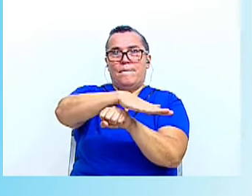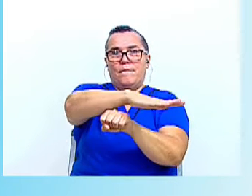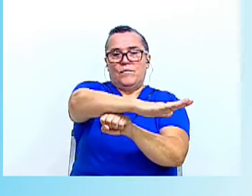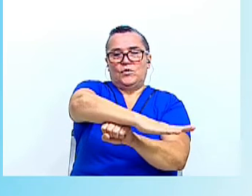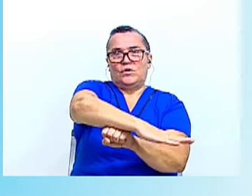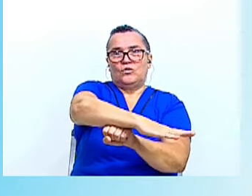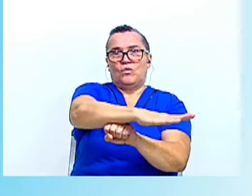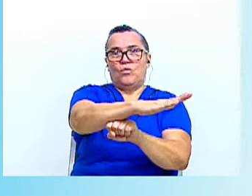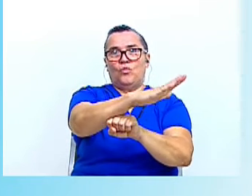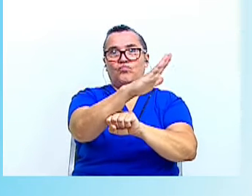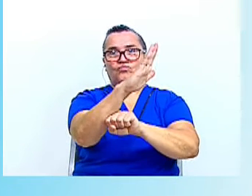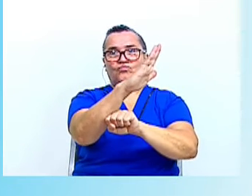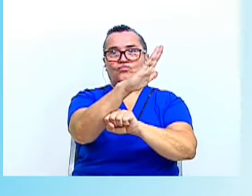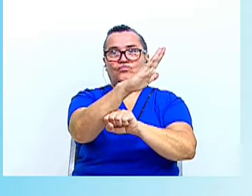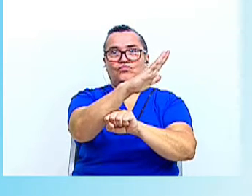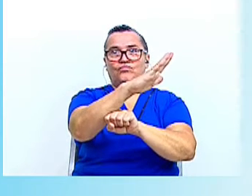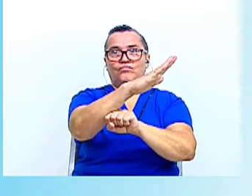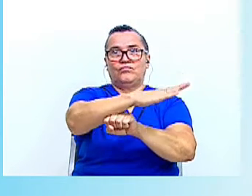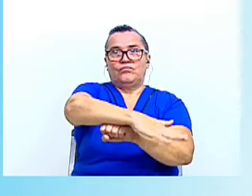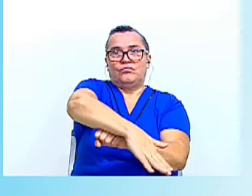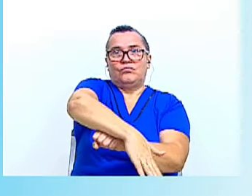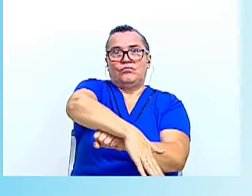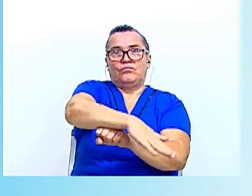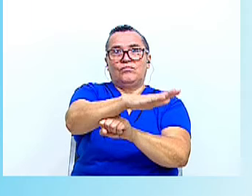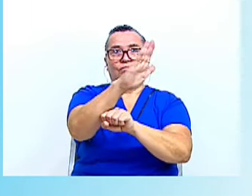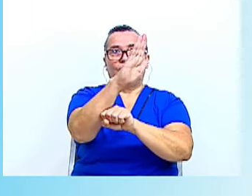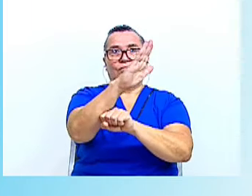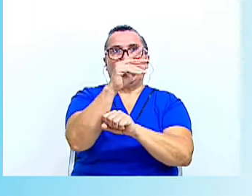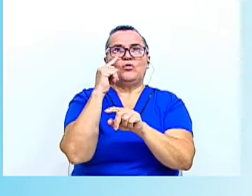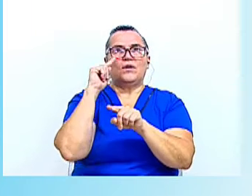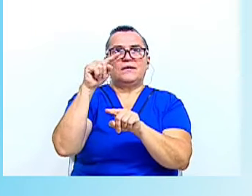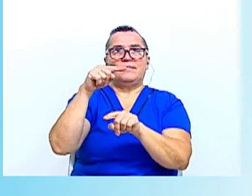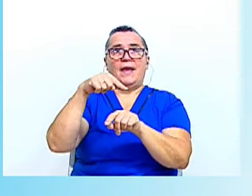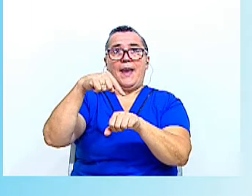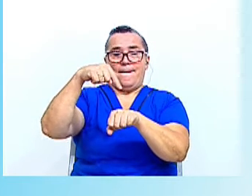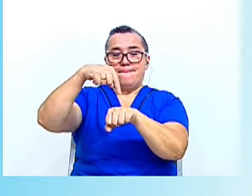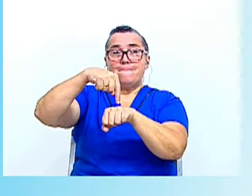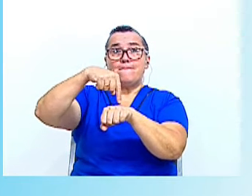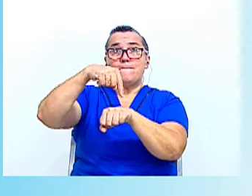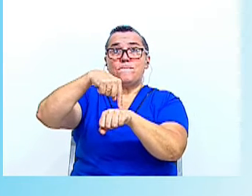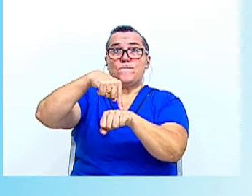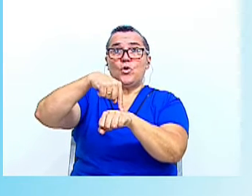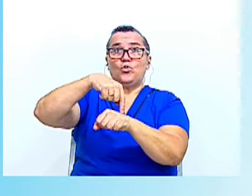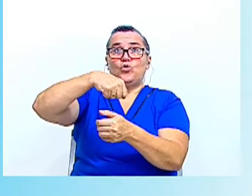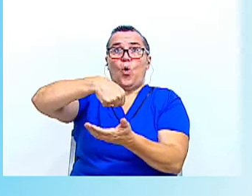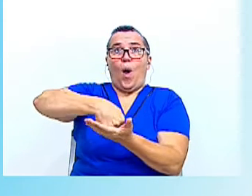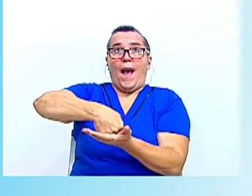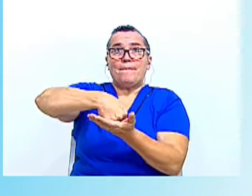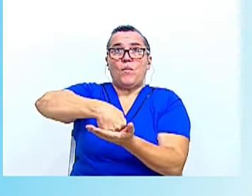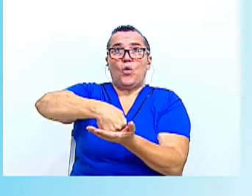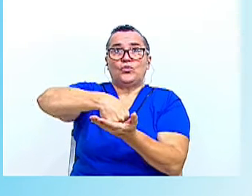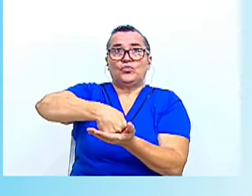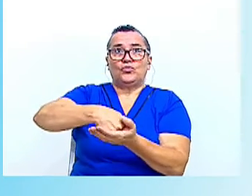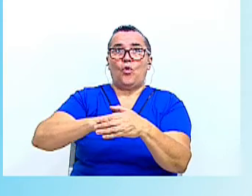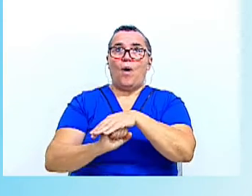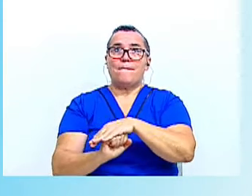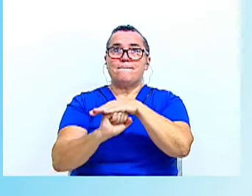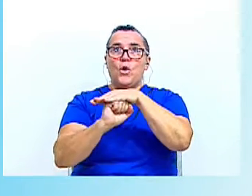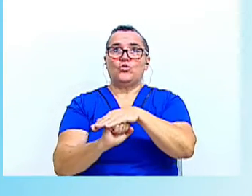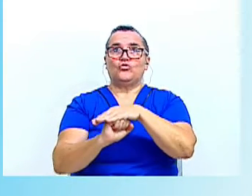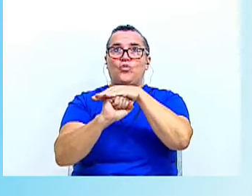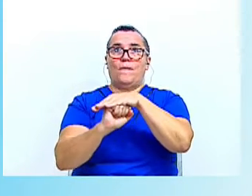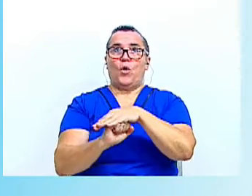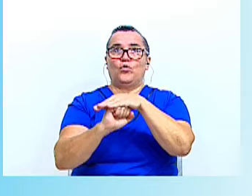esta esferita. Pero bien, identifiquemos primero los elementos. Como primer elemento tenemos el punto de